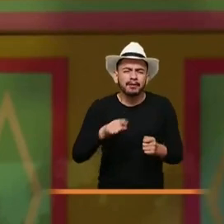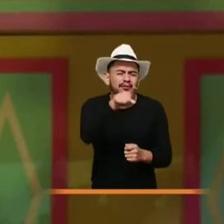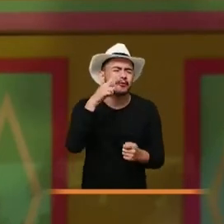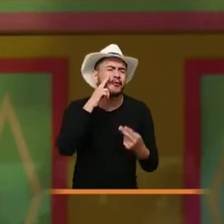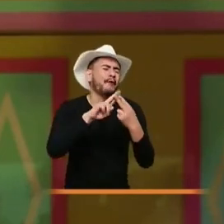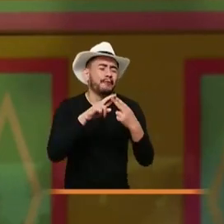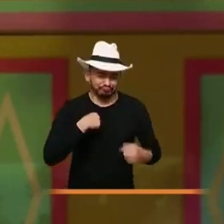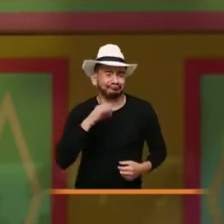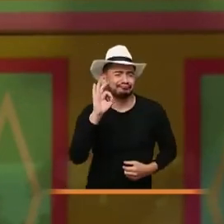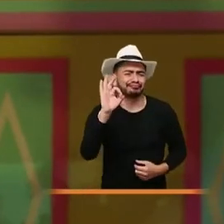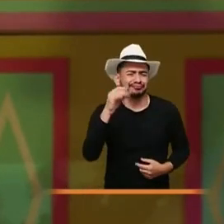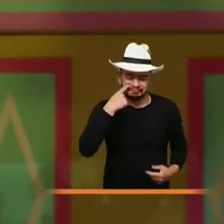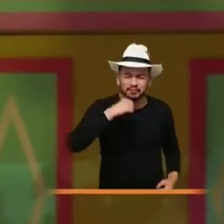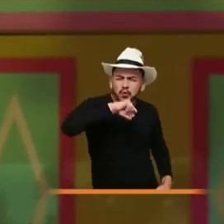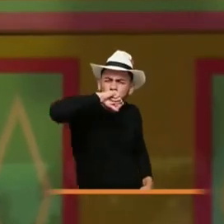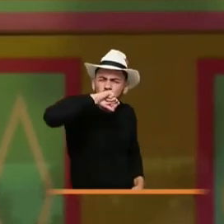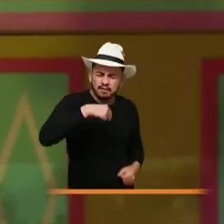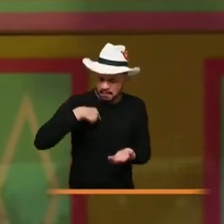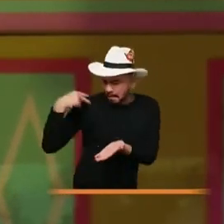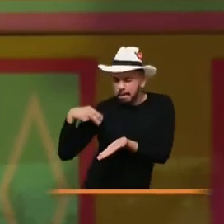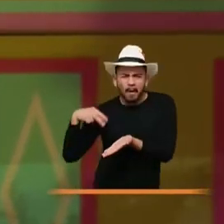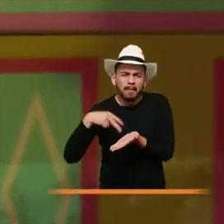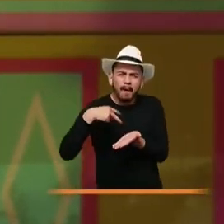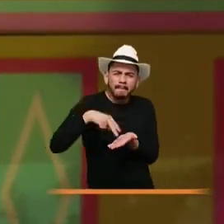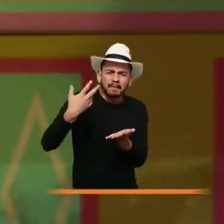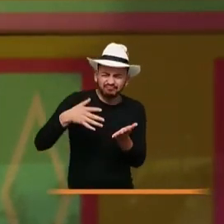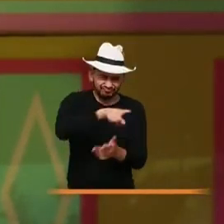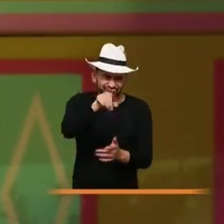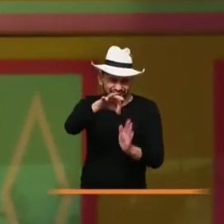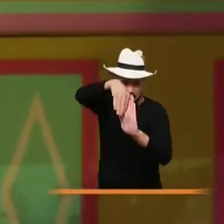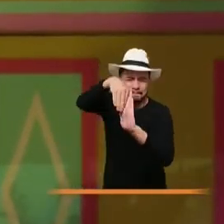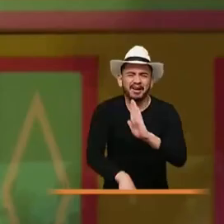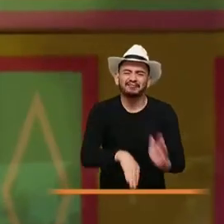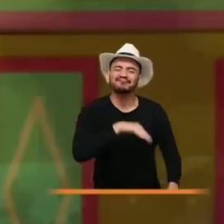para el baile y esté muerto a malo yo